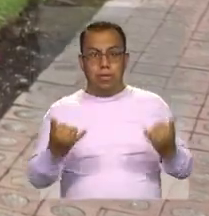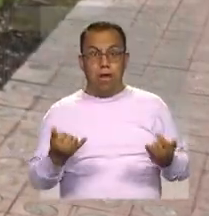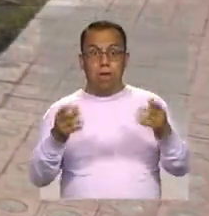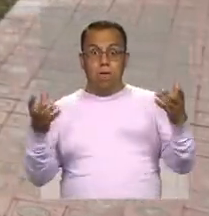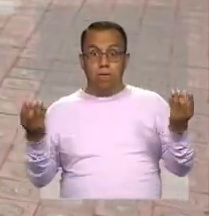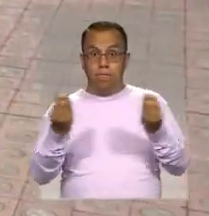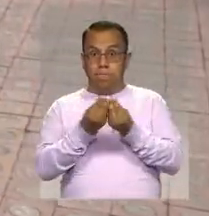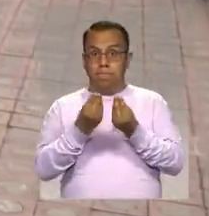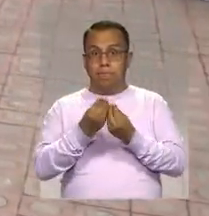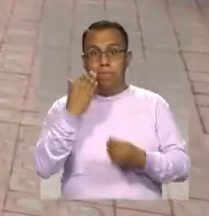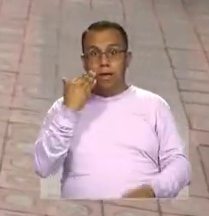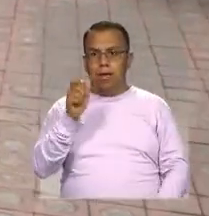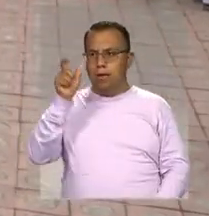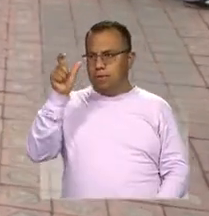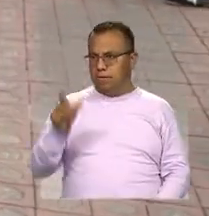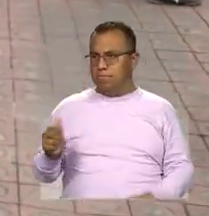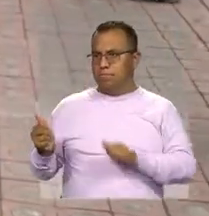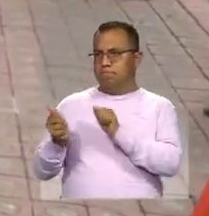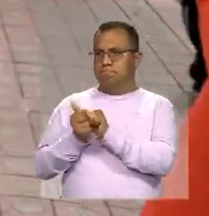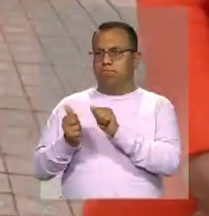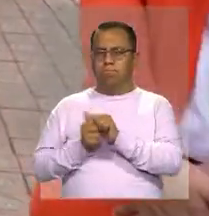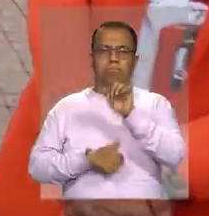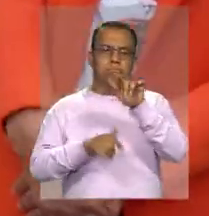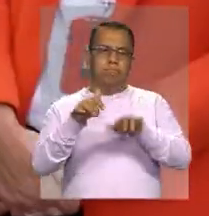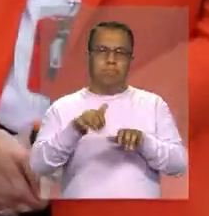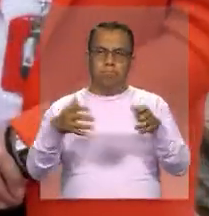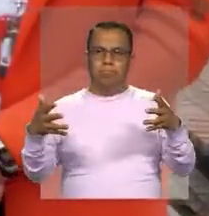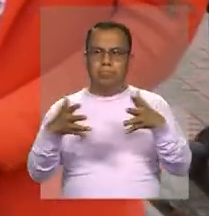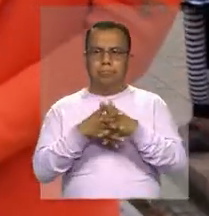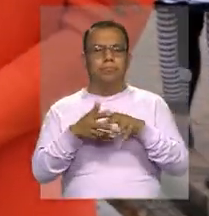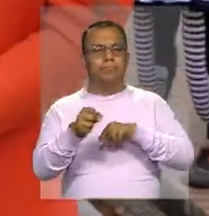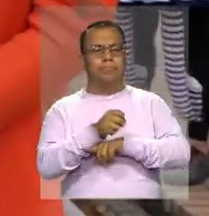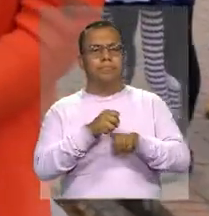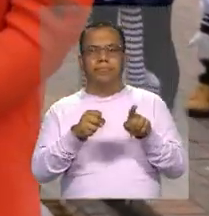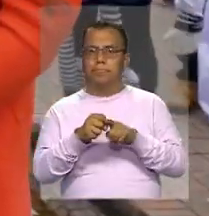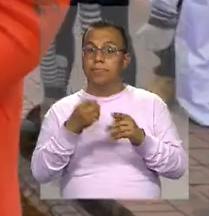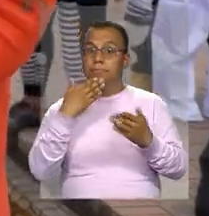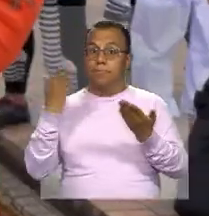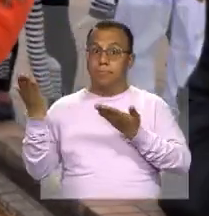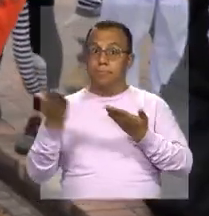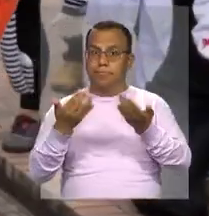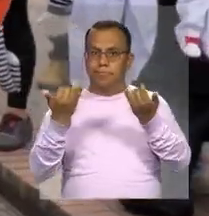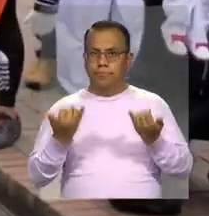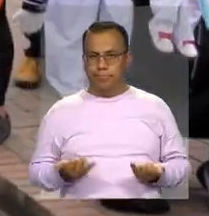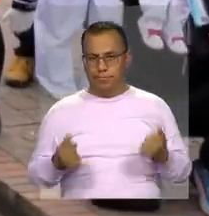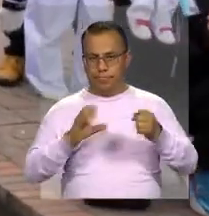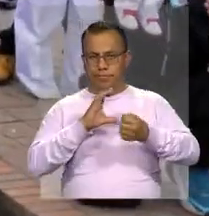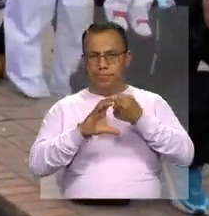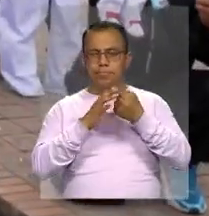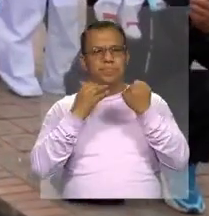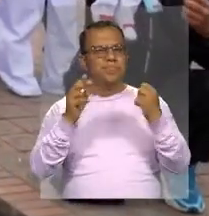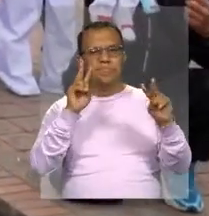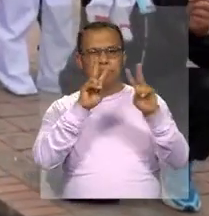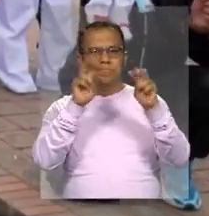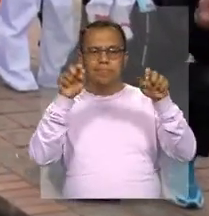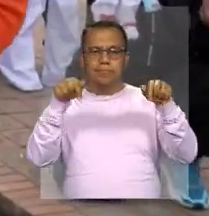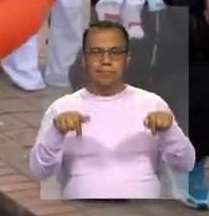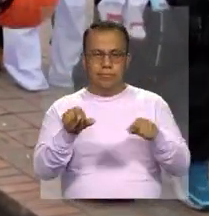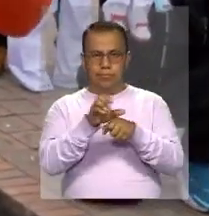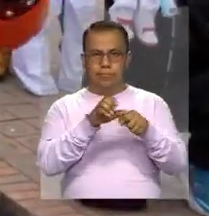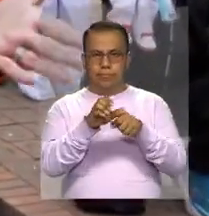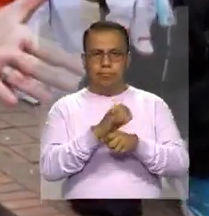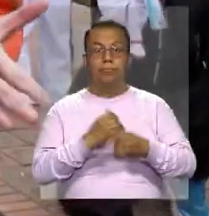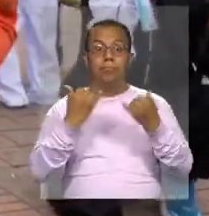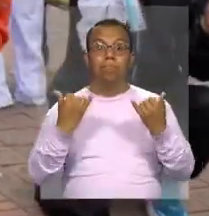acompaña Natalia Martínez, quien es directora poblacional de la Secretaría de Integración Social. Natalia, bienvenida ahora y cuéntenos de qué se trata esta noticia para la ciudad.